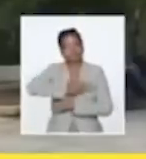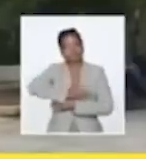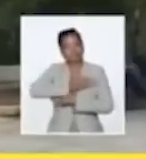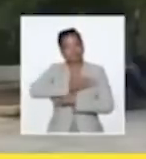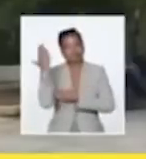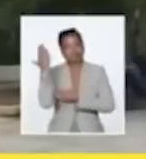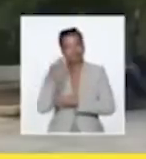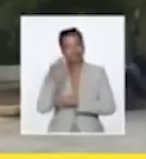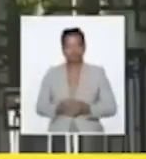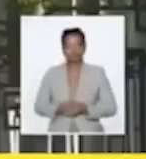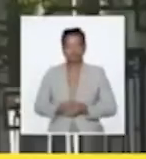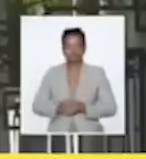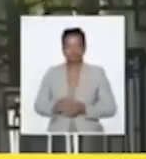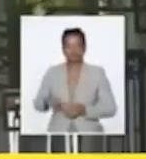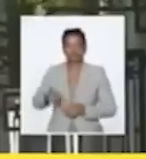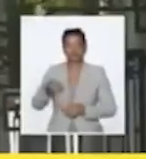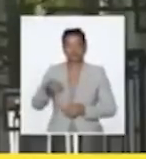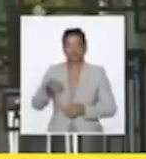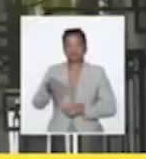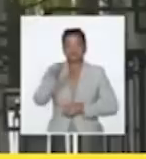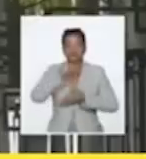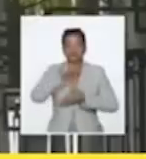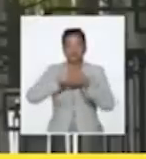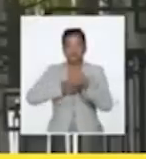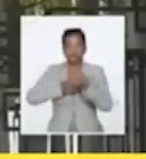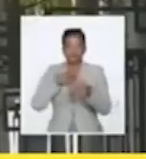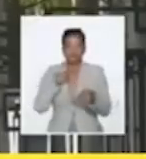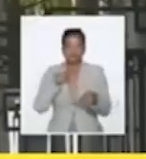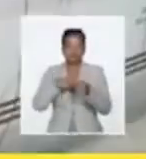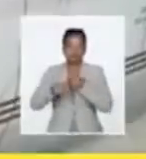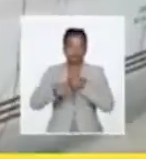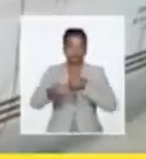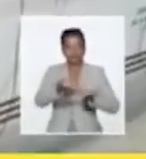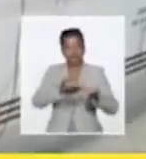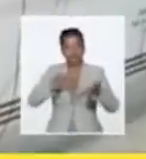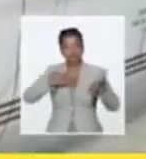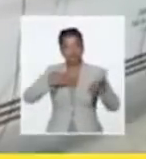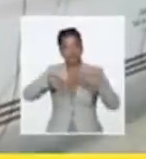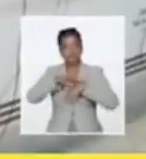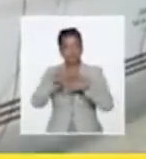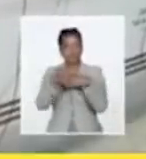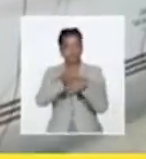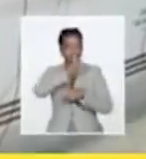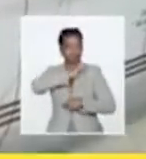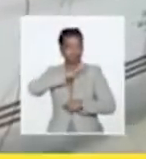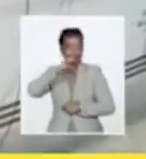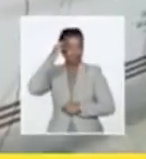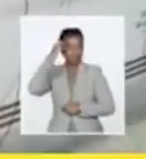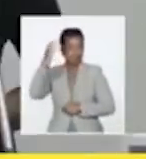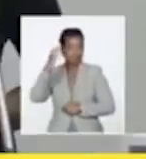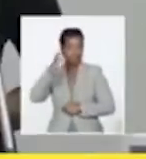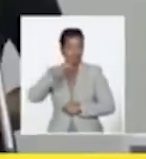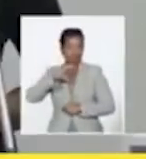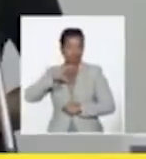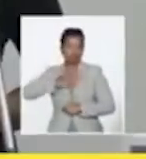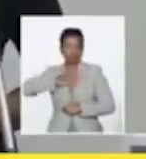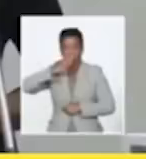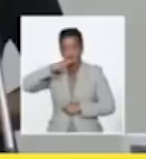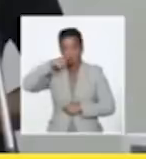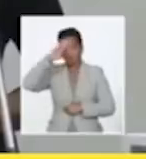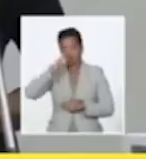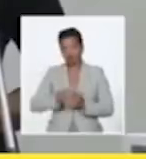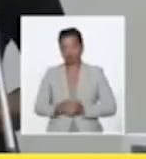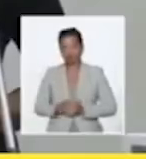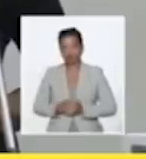días están previstos otros intercambios con ministros y autoridades gubernamentales de nuestro país. En el